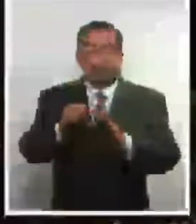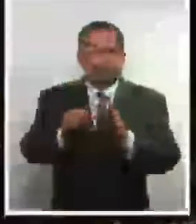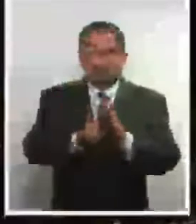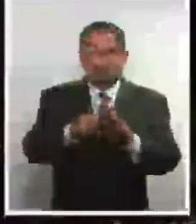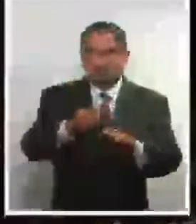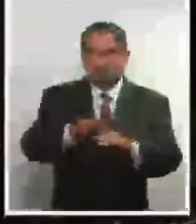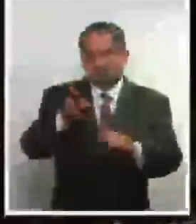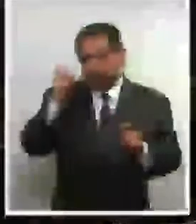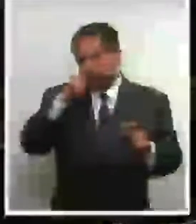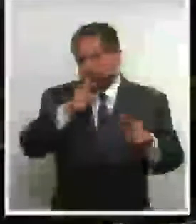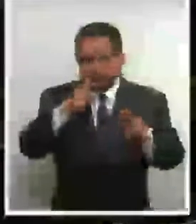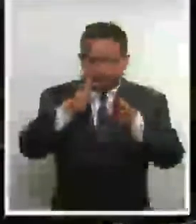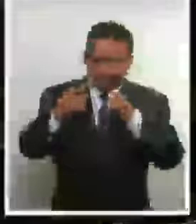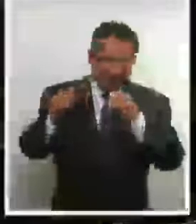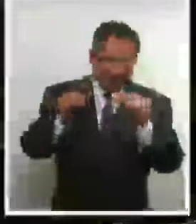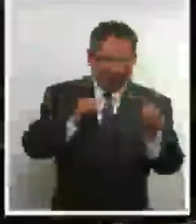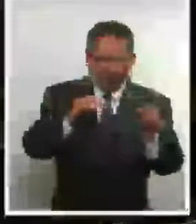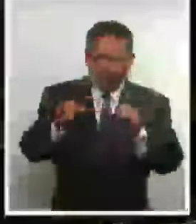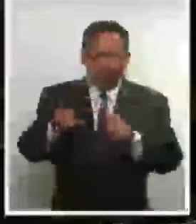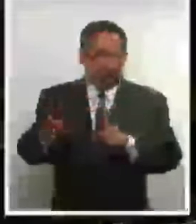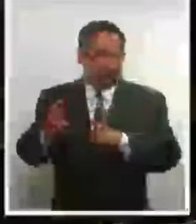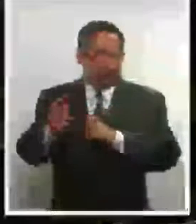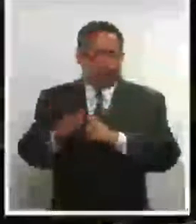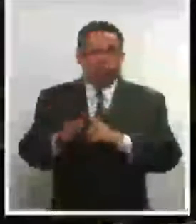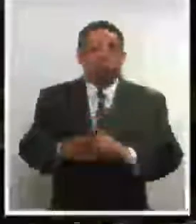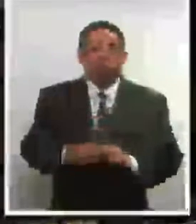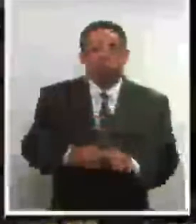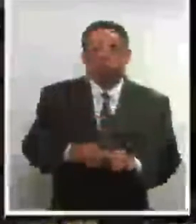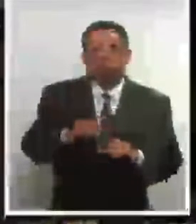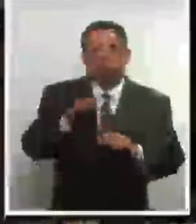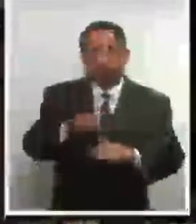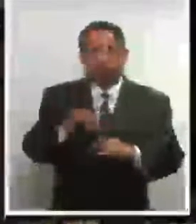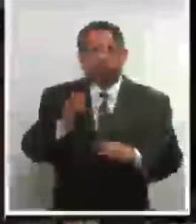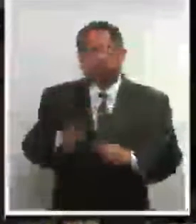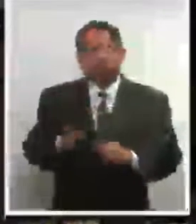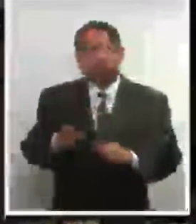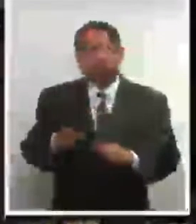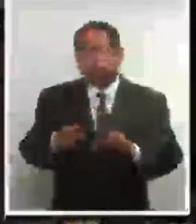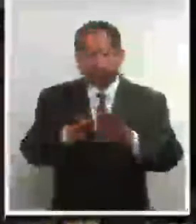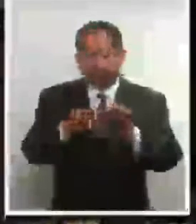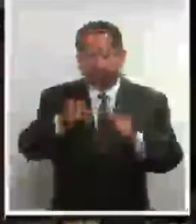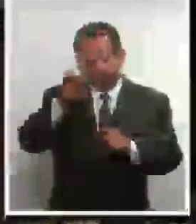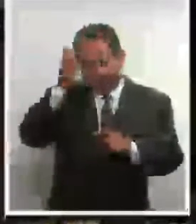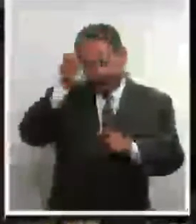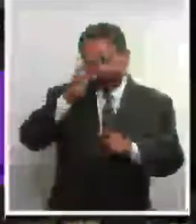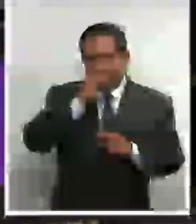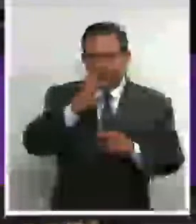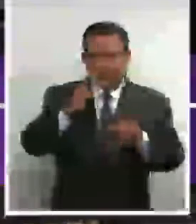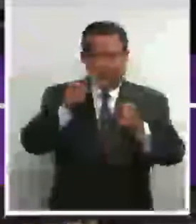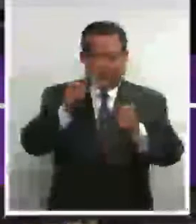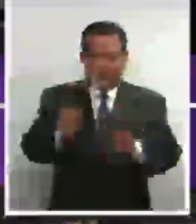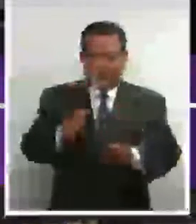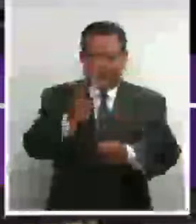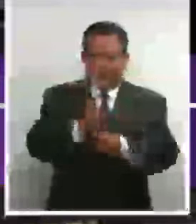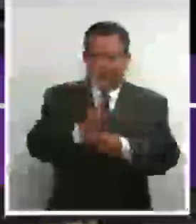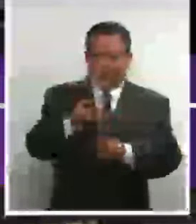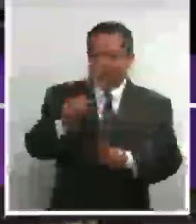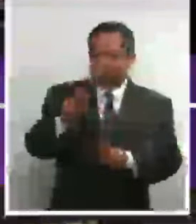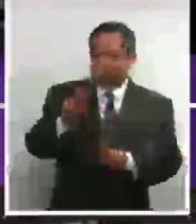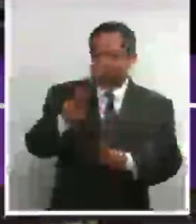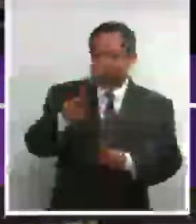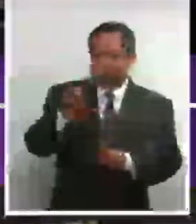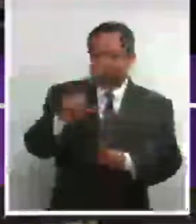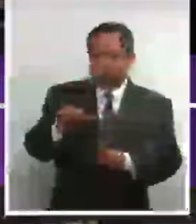bastante discutido en la comisión, sobre todo por el concepto de seguridad pública